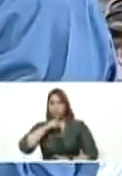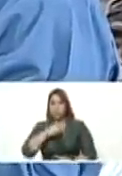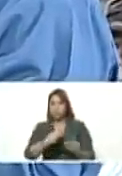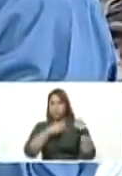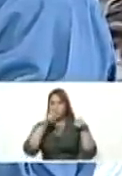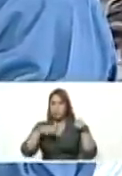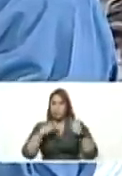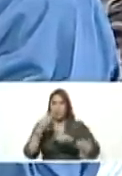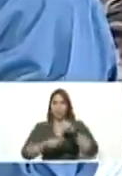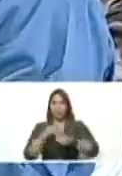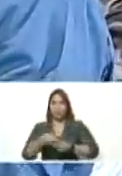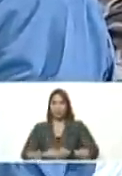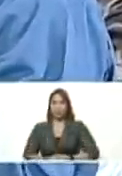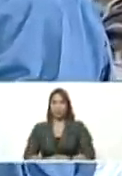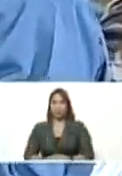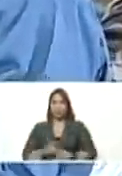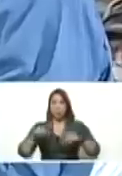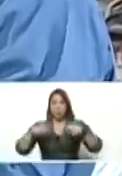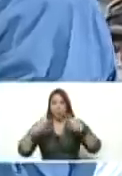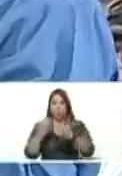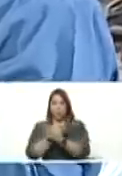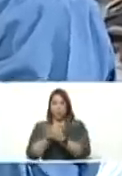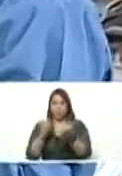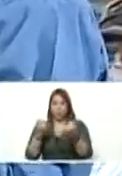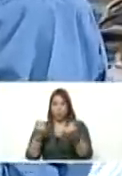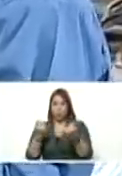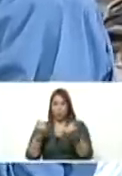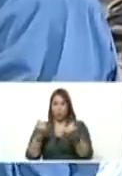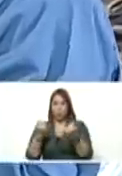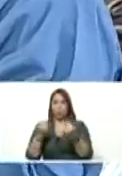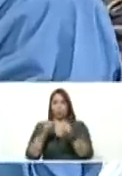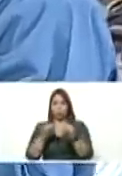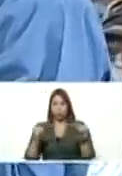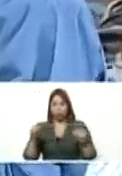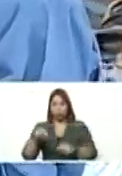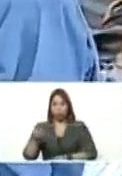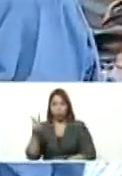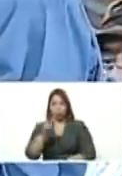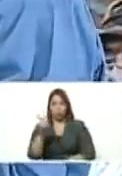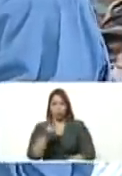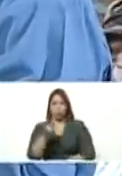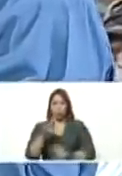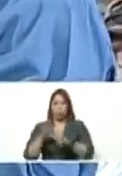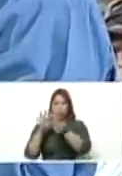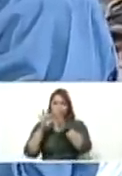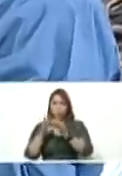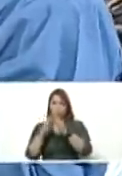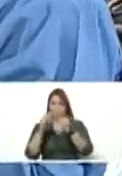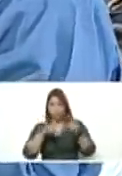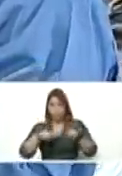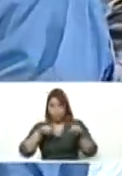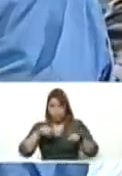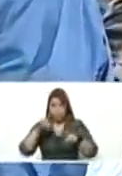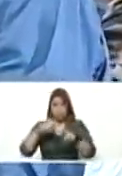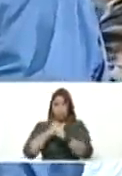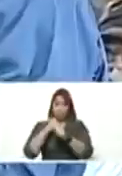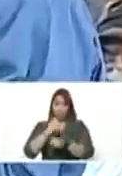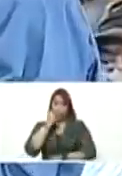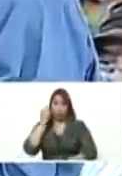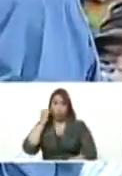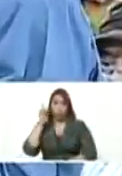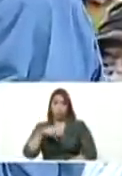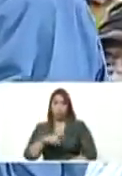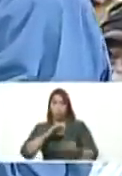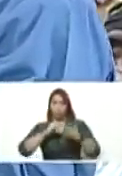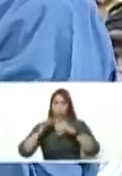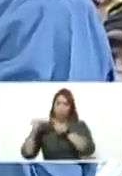también en hacer de una nueva economía, una economía en el territorio, como le dije, la unidad entre los campesinos, los trabajadores y las